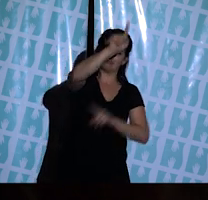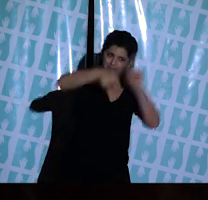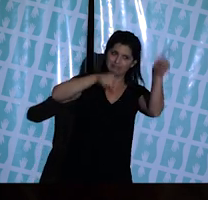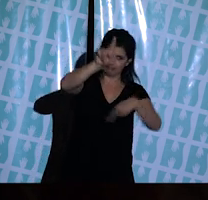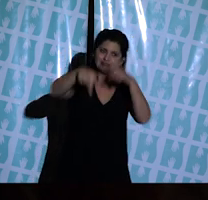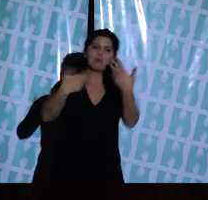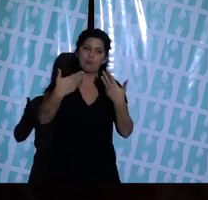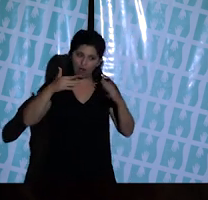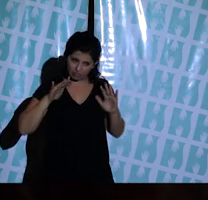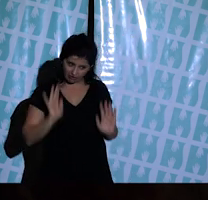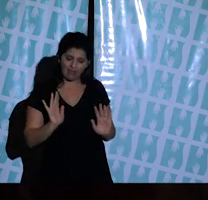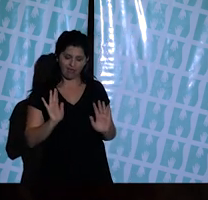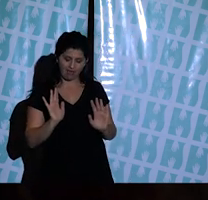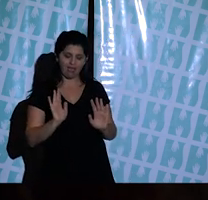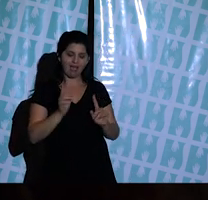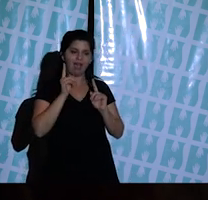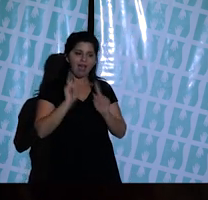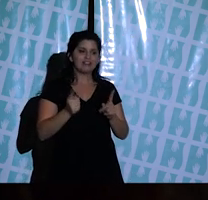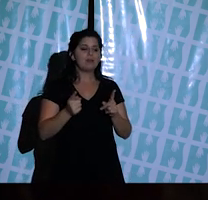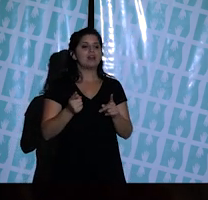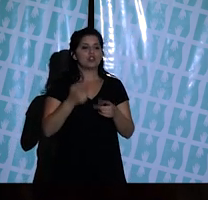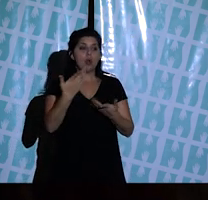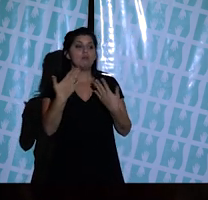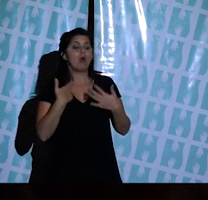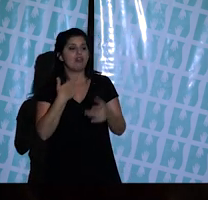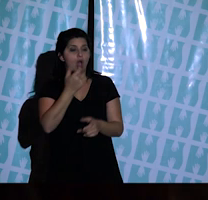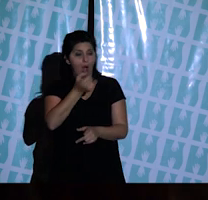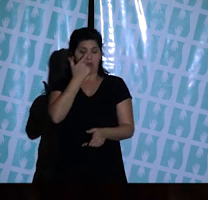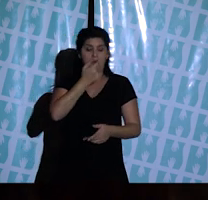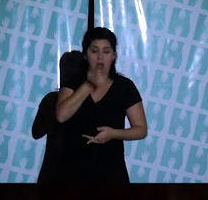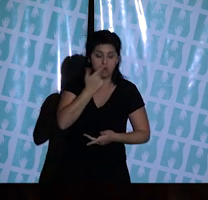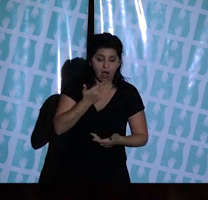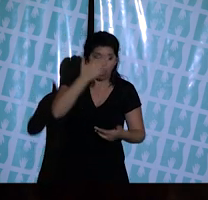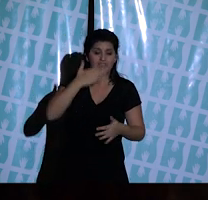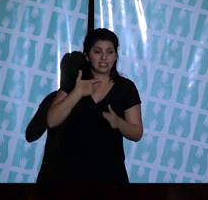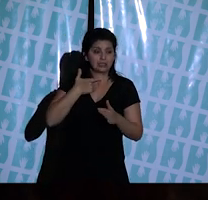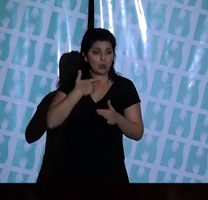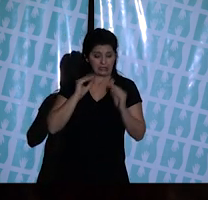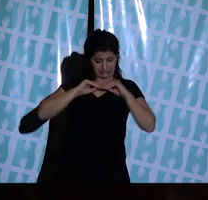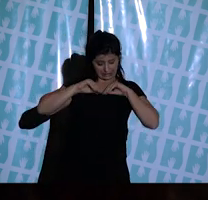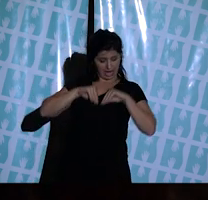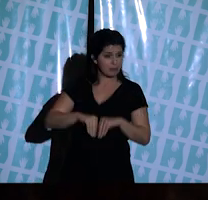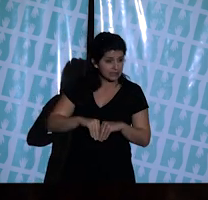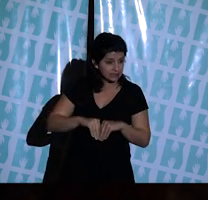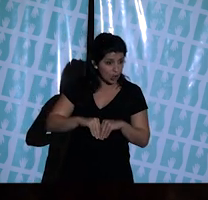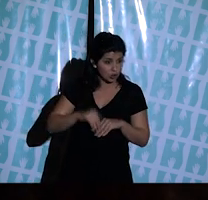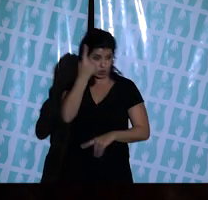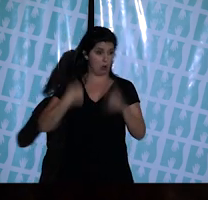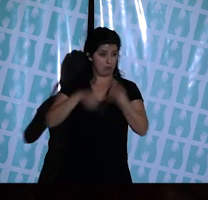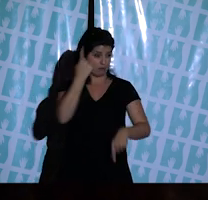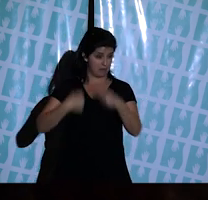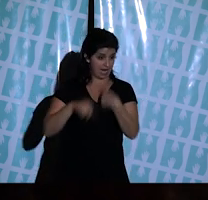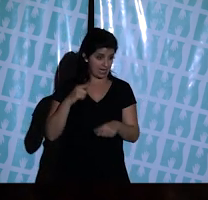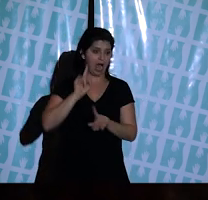mismo tiempo, después de consumir, puedo tener una depresión dopaminérgica y de otras monoaminas, pero no vamos a explicar tanto de